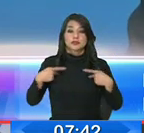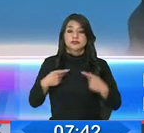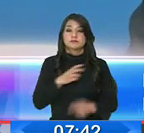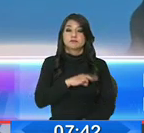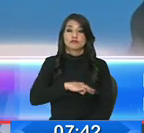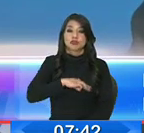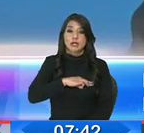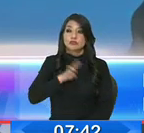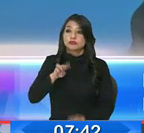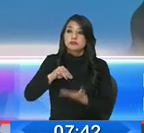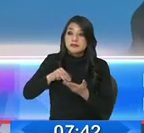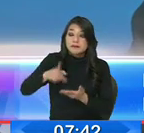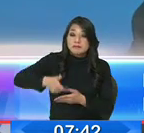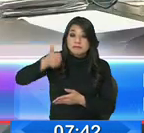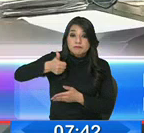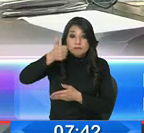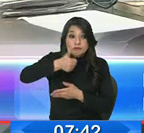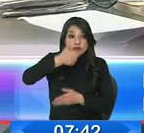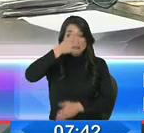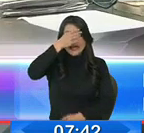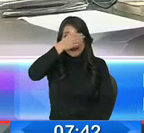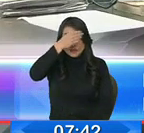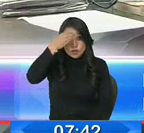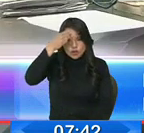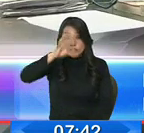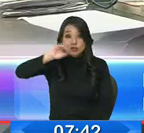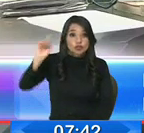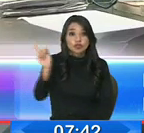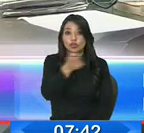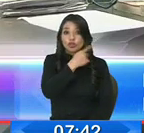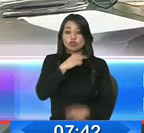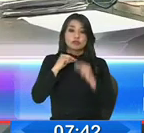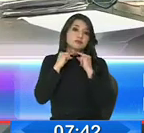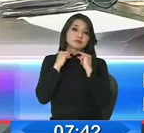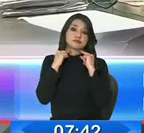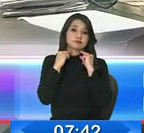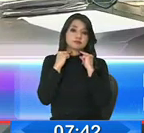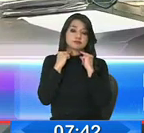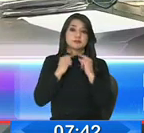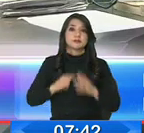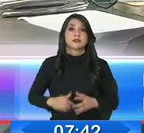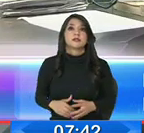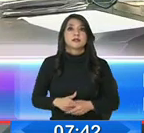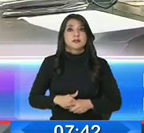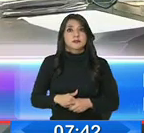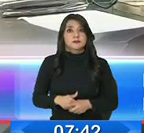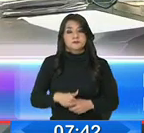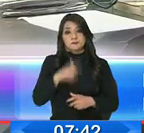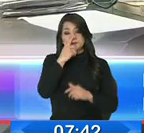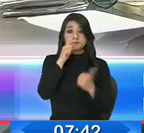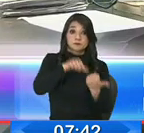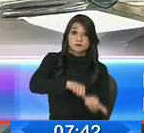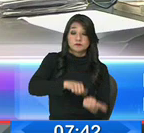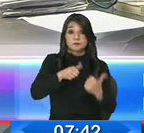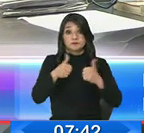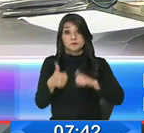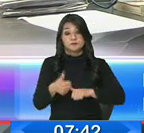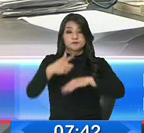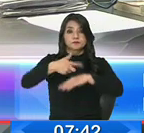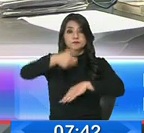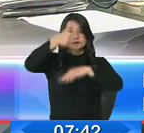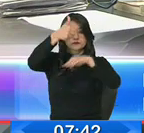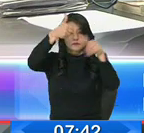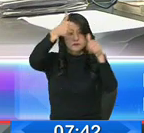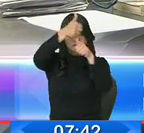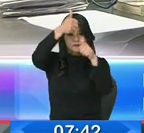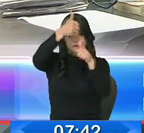sus miembros. Y al decir miembros de la Iglesia somos todos los bautizados. Dentro de los bautizados las jerarquías tienen que preocuparse más